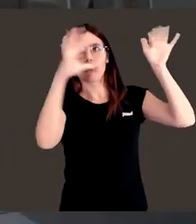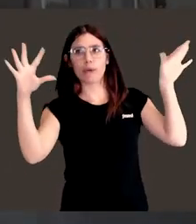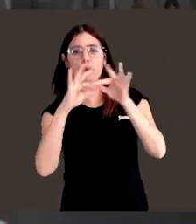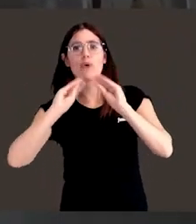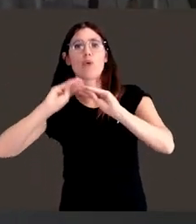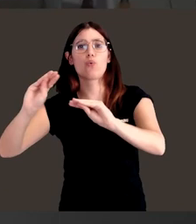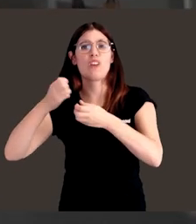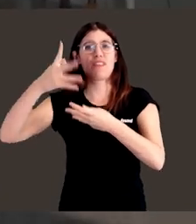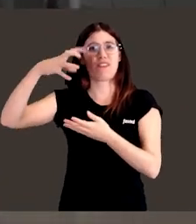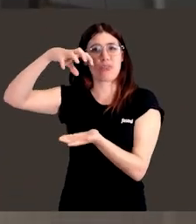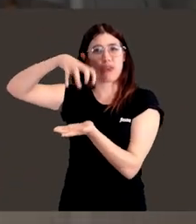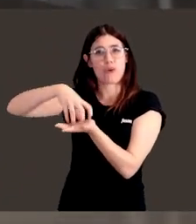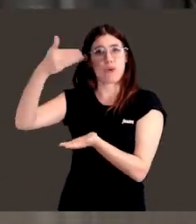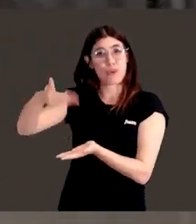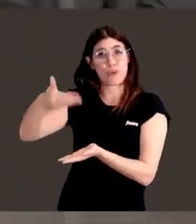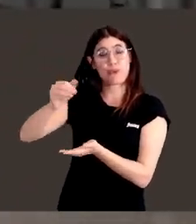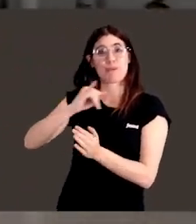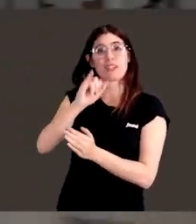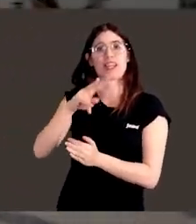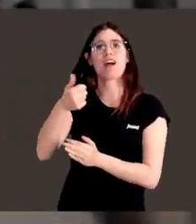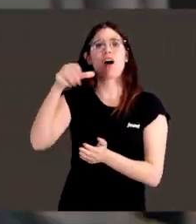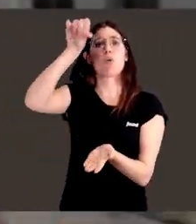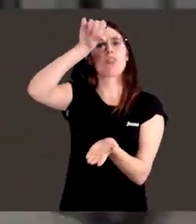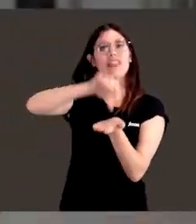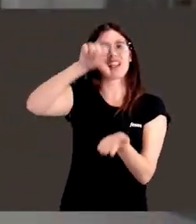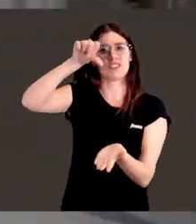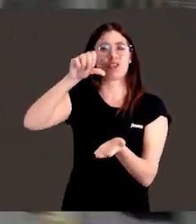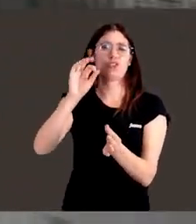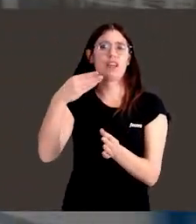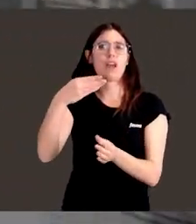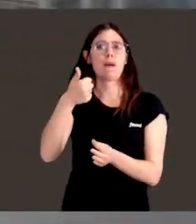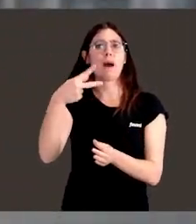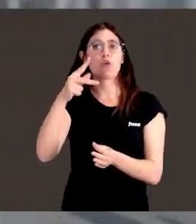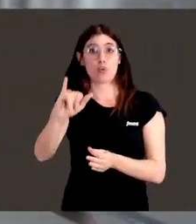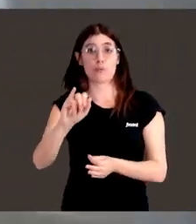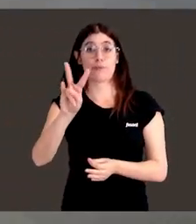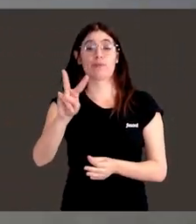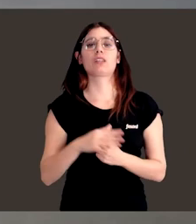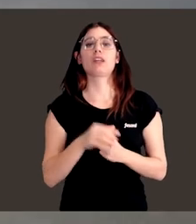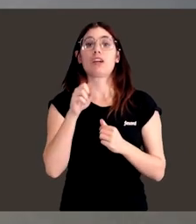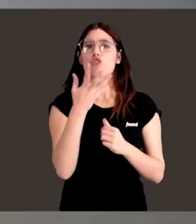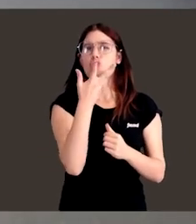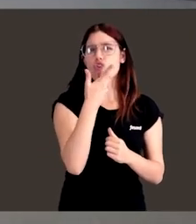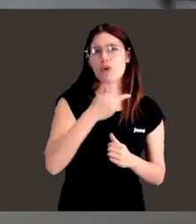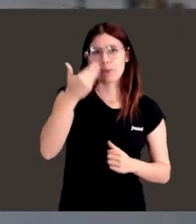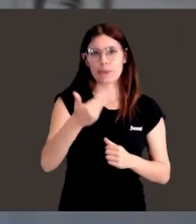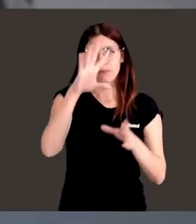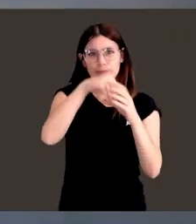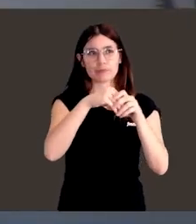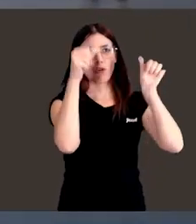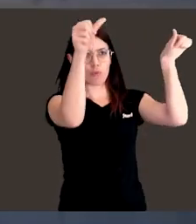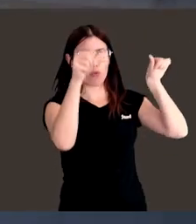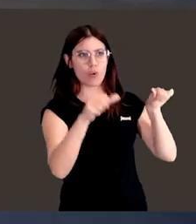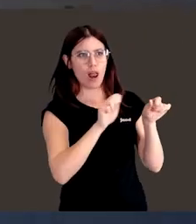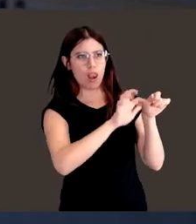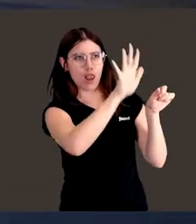de uno de los edificios más emblemáticos de jid el centro heidar aliev en bakú también el color está lleno de sentido en este inmenso mural que